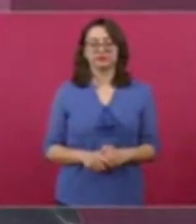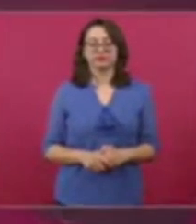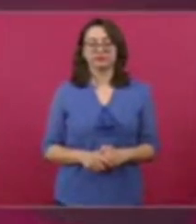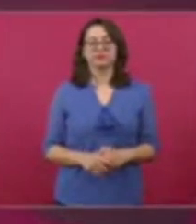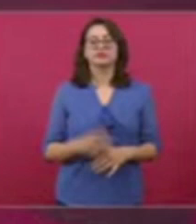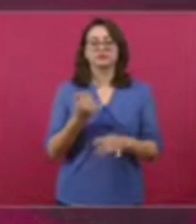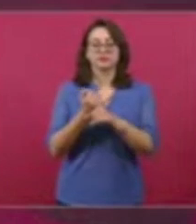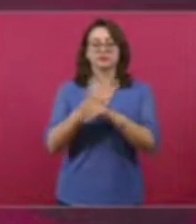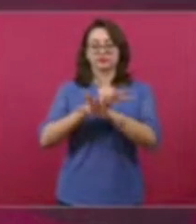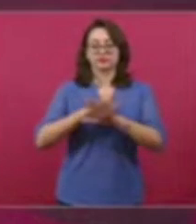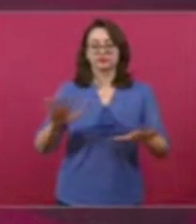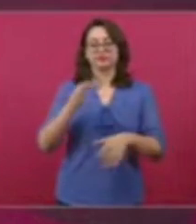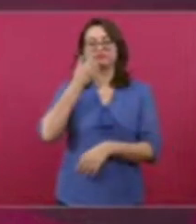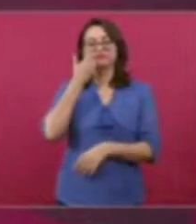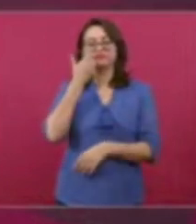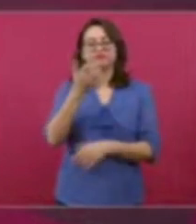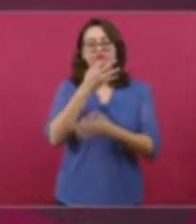información que quería transmitirles.